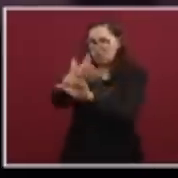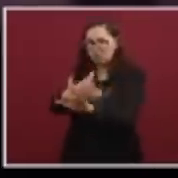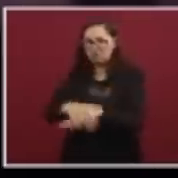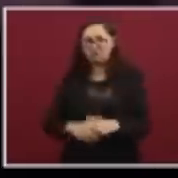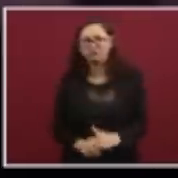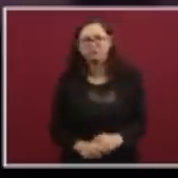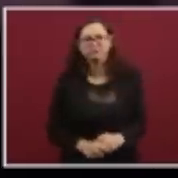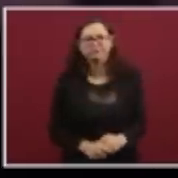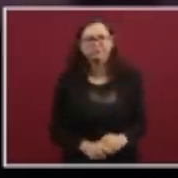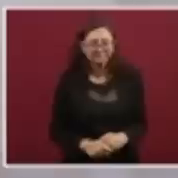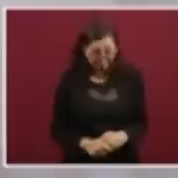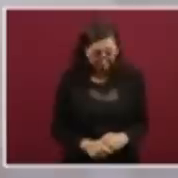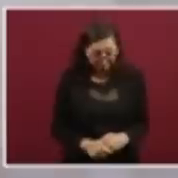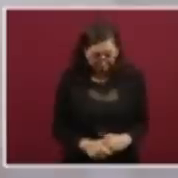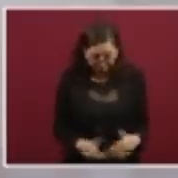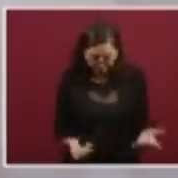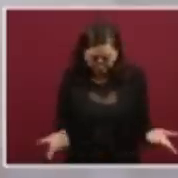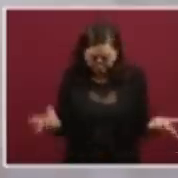Mire,